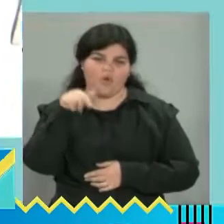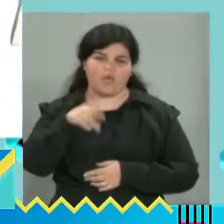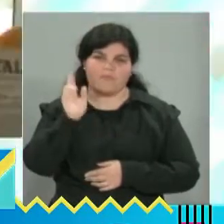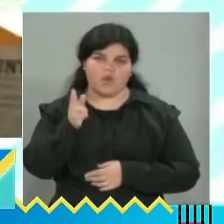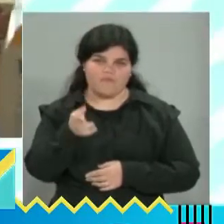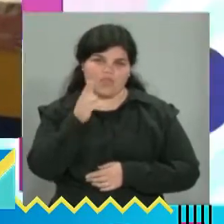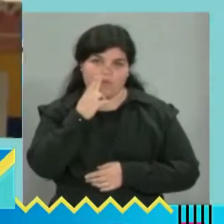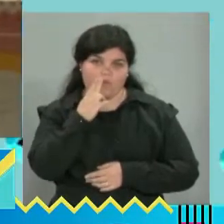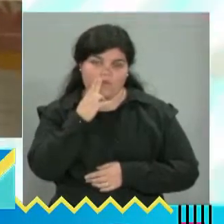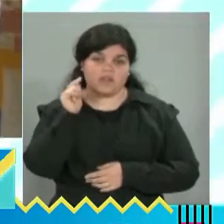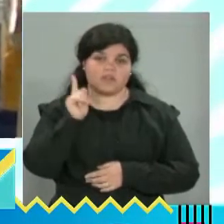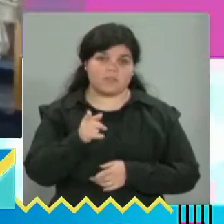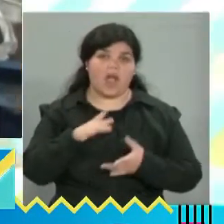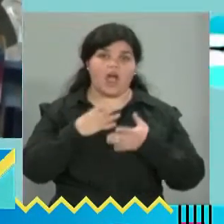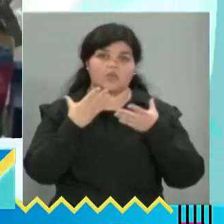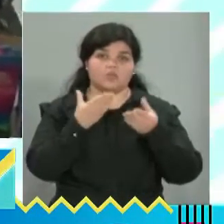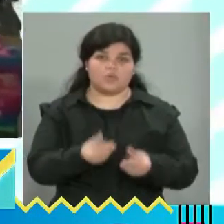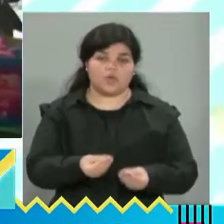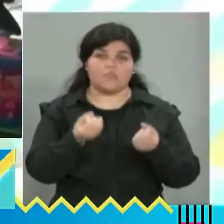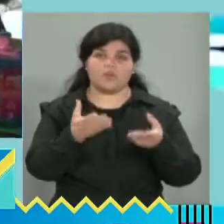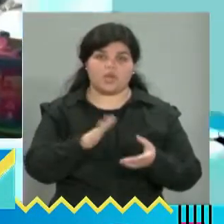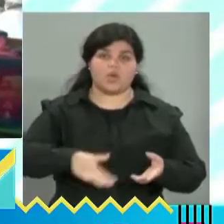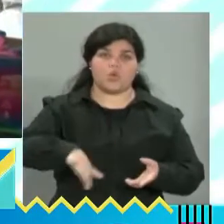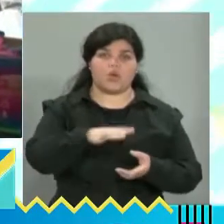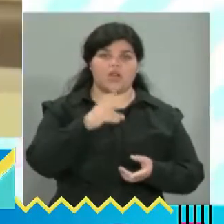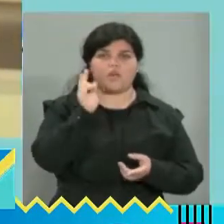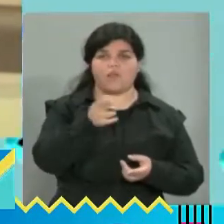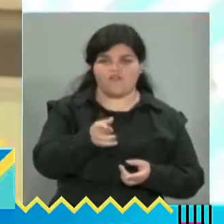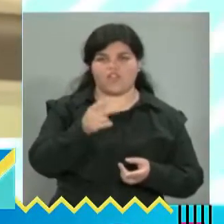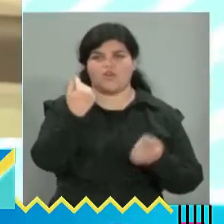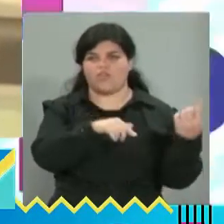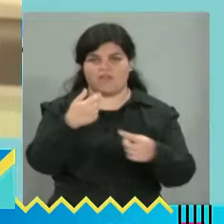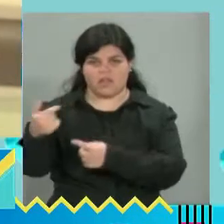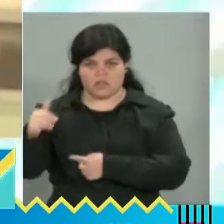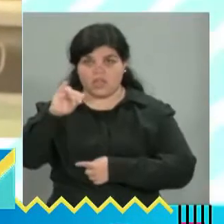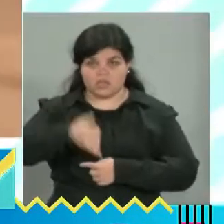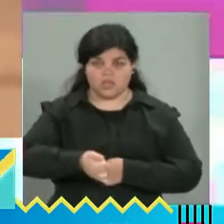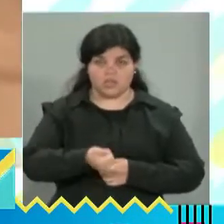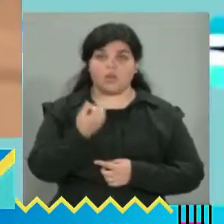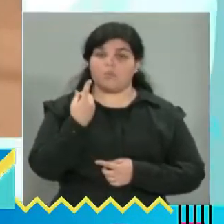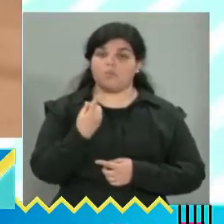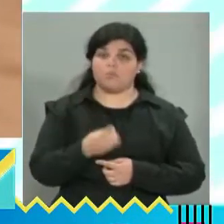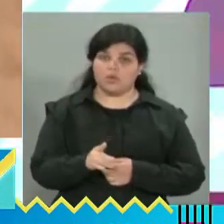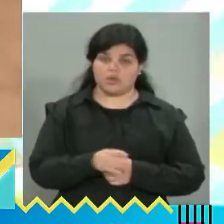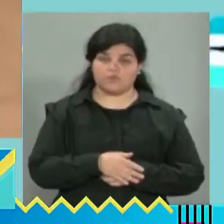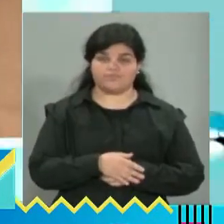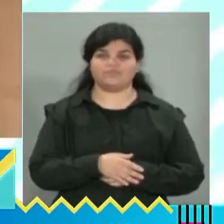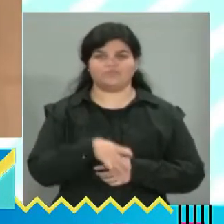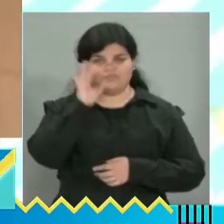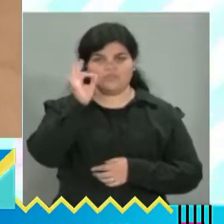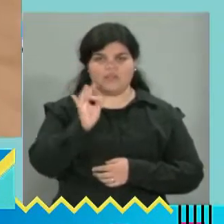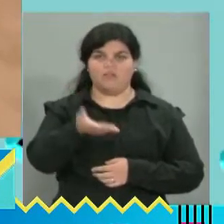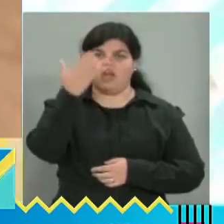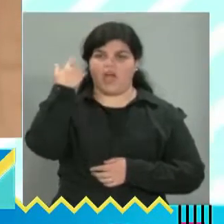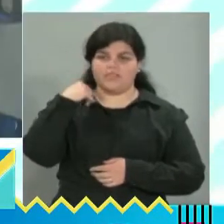de consumo diario, ya que eran distintos lugares que están prohibidos. Pero sí vemos que hay una disminución en estas políticas que se habían